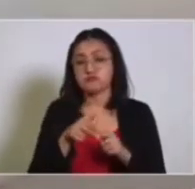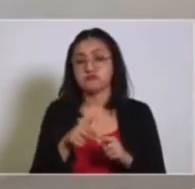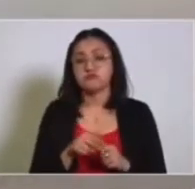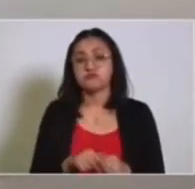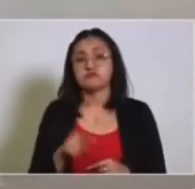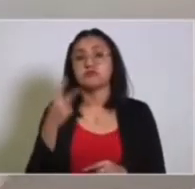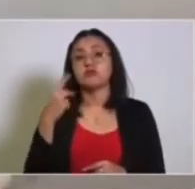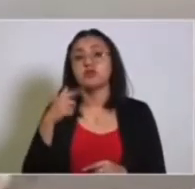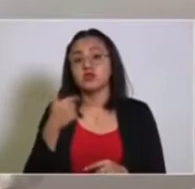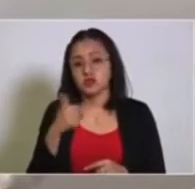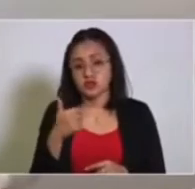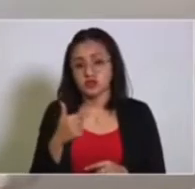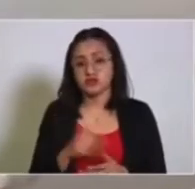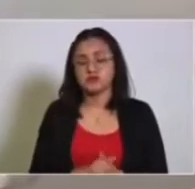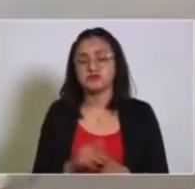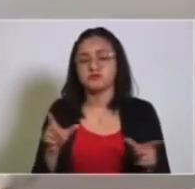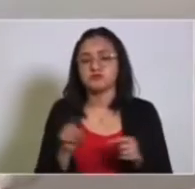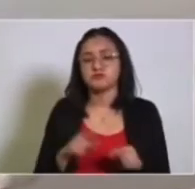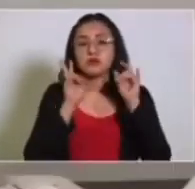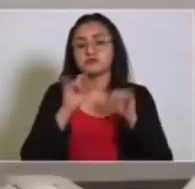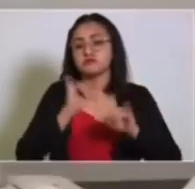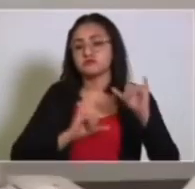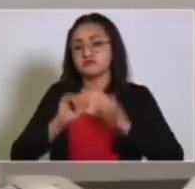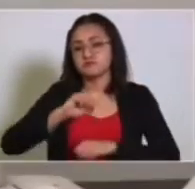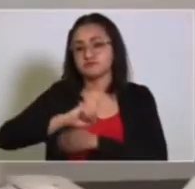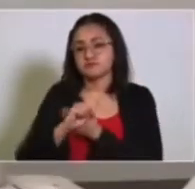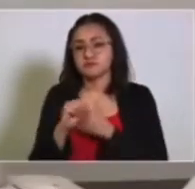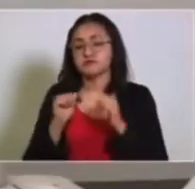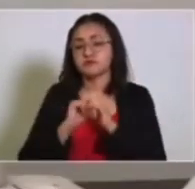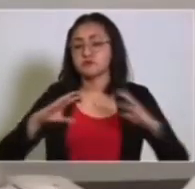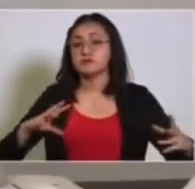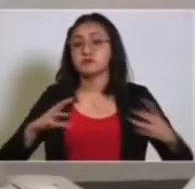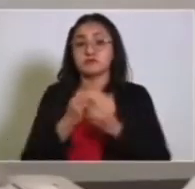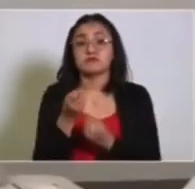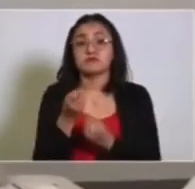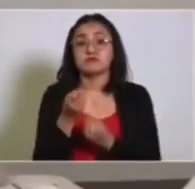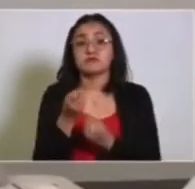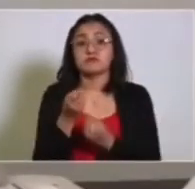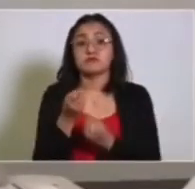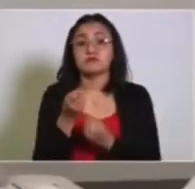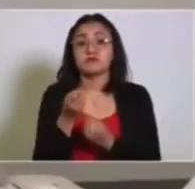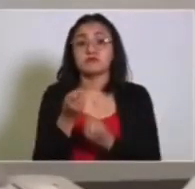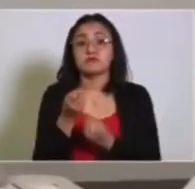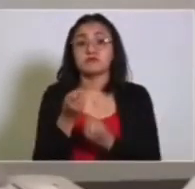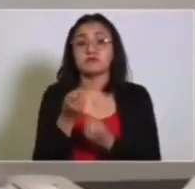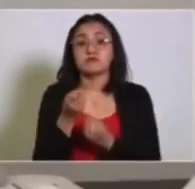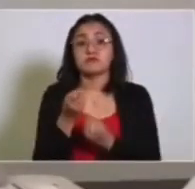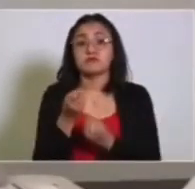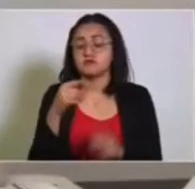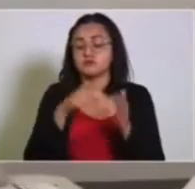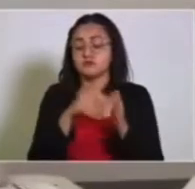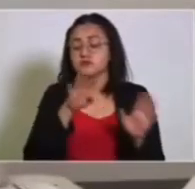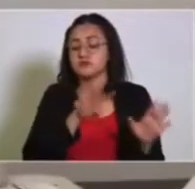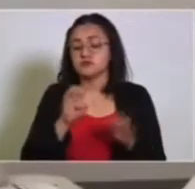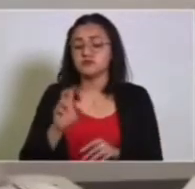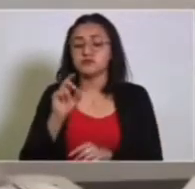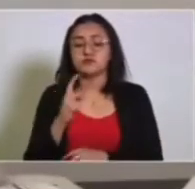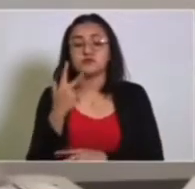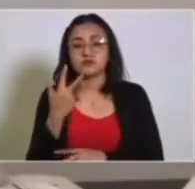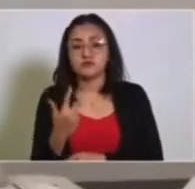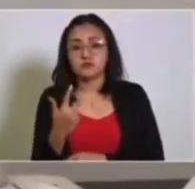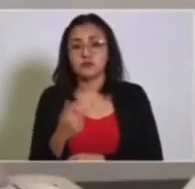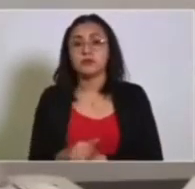12 es cuánto gobernador con un acumulado de casos positivos de 61 mil 938